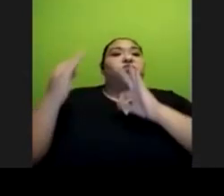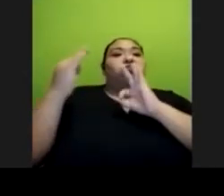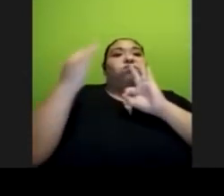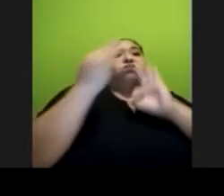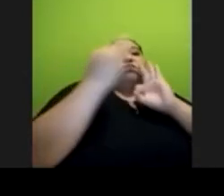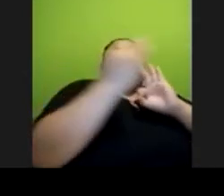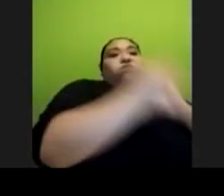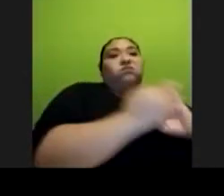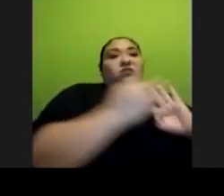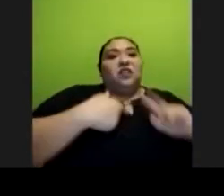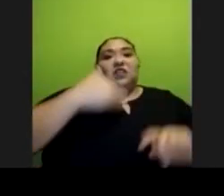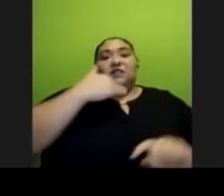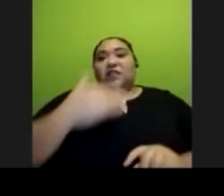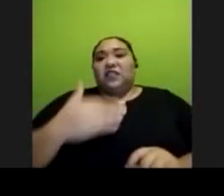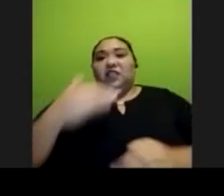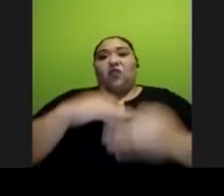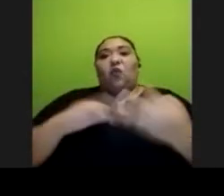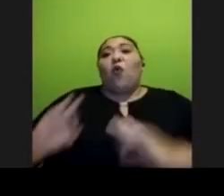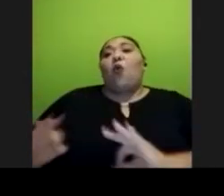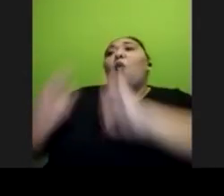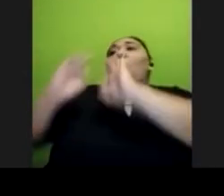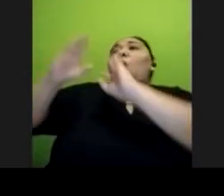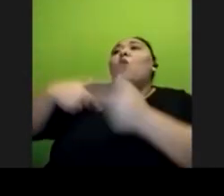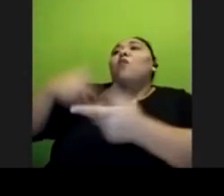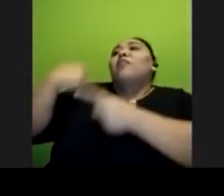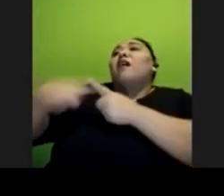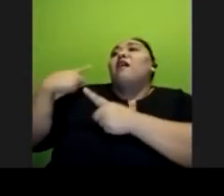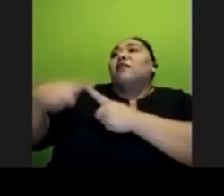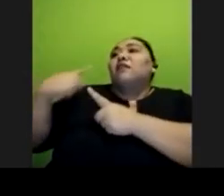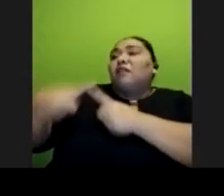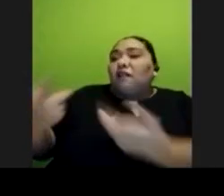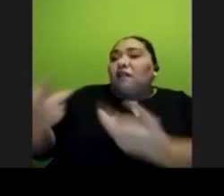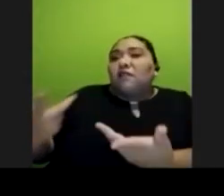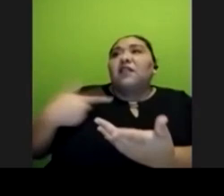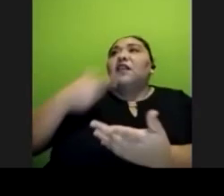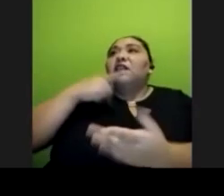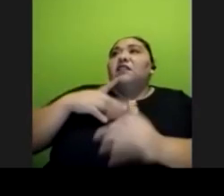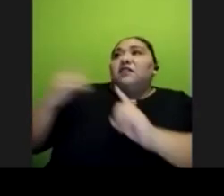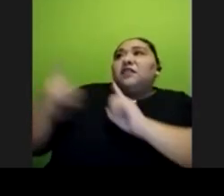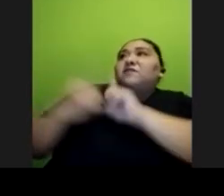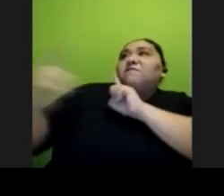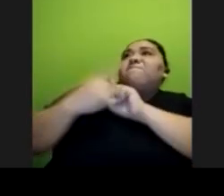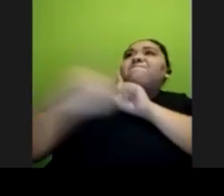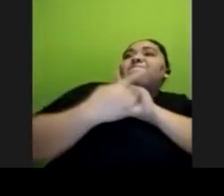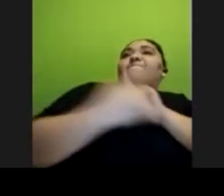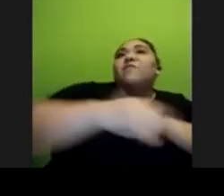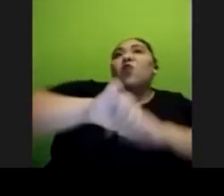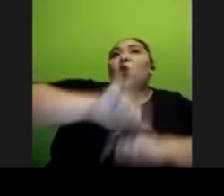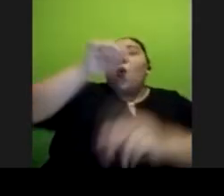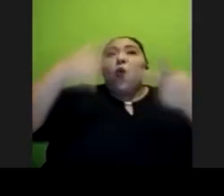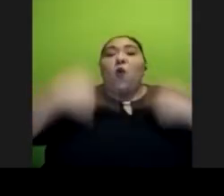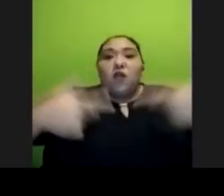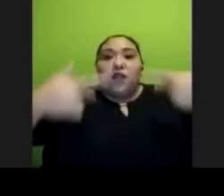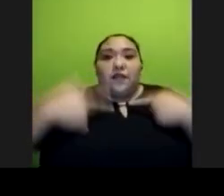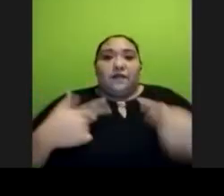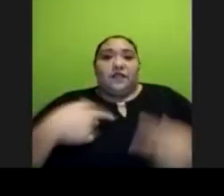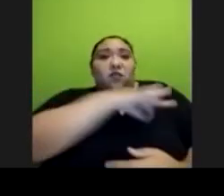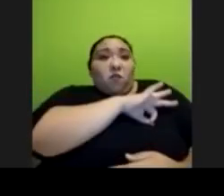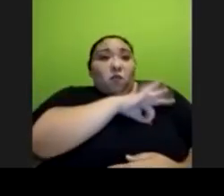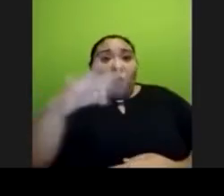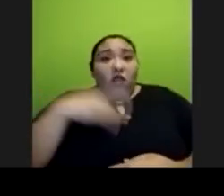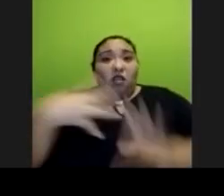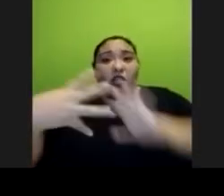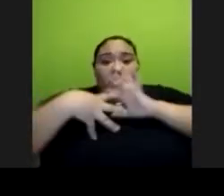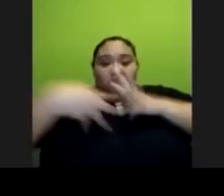O sea, ¿contra quién se ha dirigido como si fuera el otro, esa persona que puede venir a contagiarnos, ¿no? O sea,